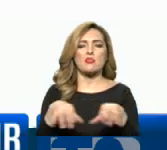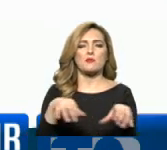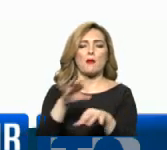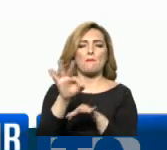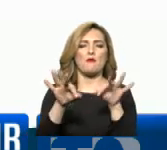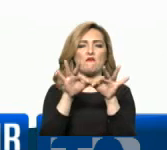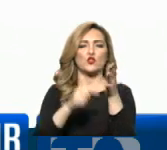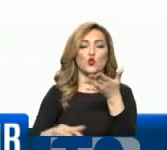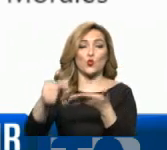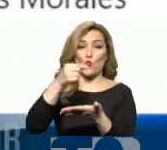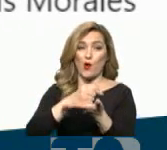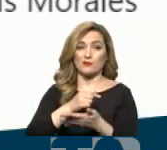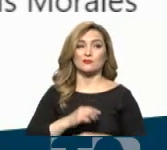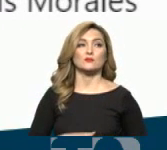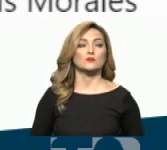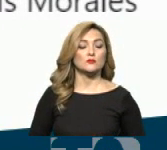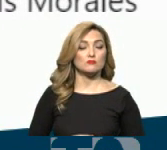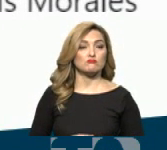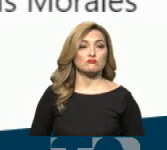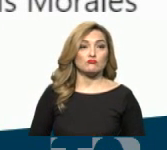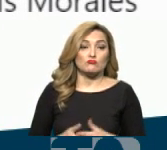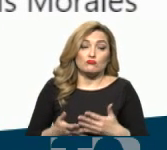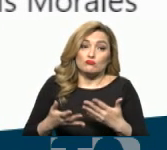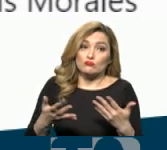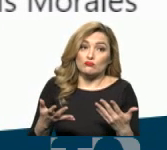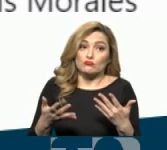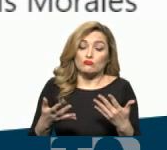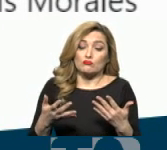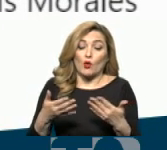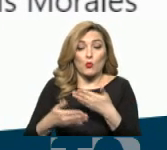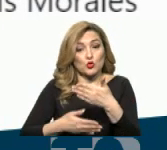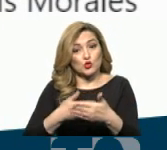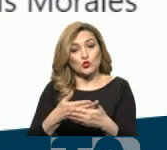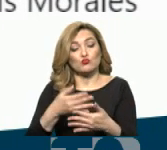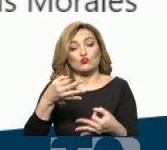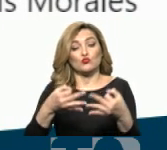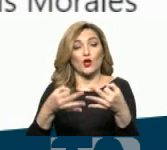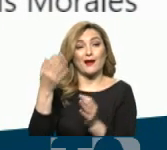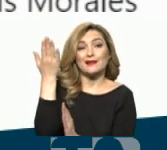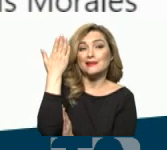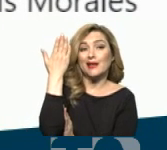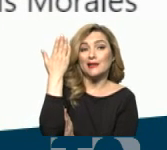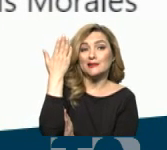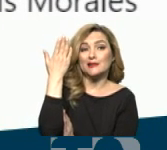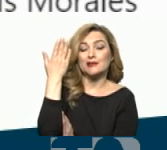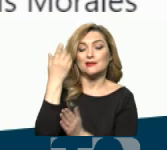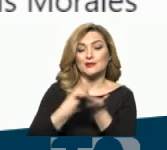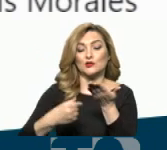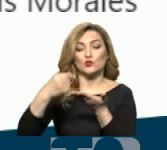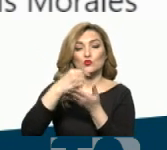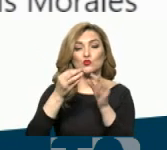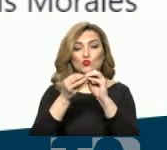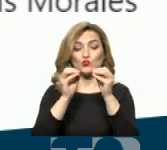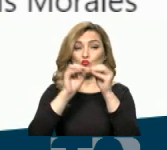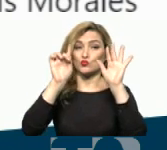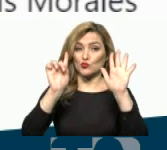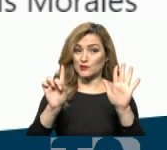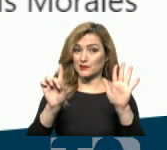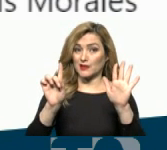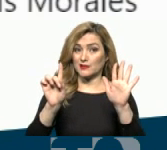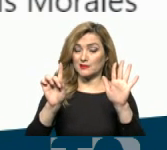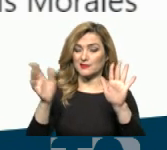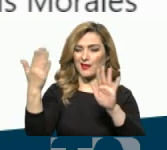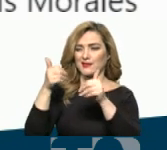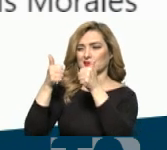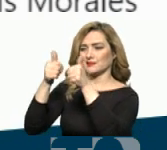Guayas. Pero al margen de lo que ocurra por la vía judicial, los alcaldes de Guayas del Partido Social Cristiano, movimiento que